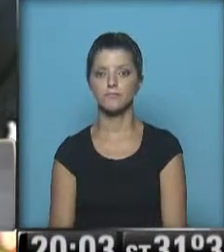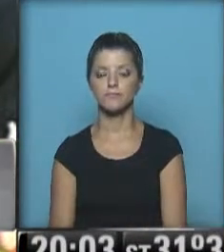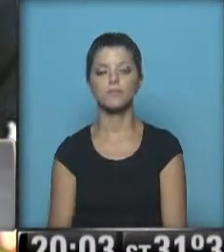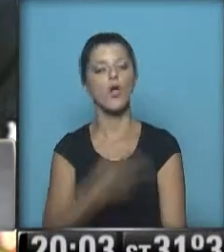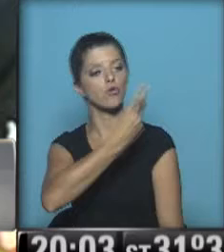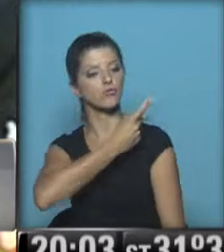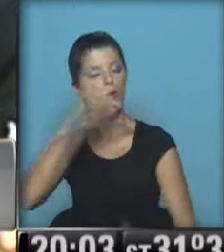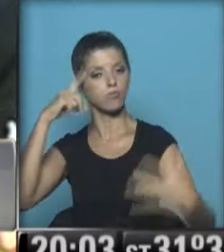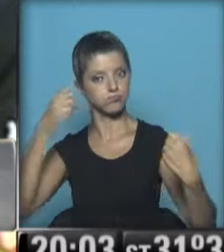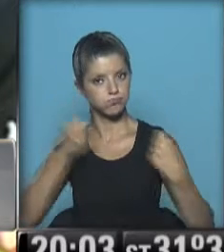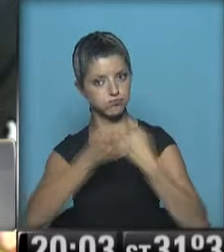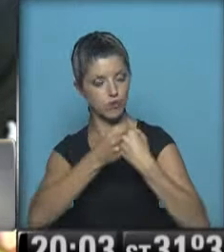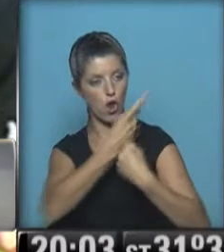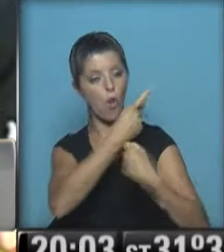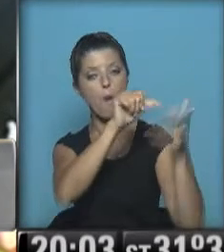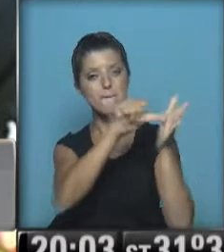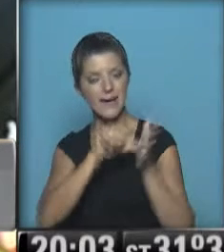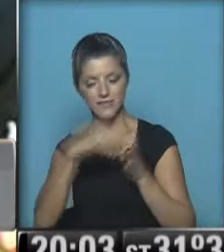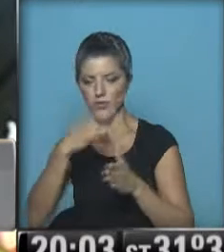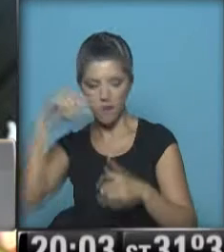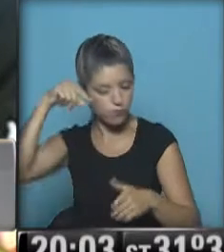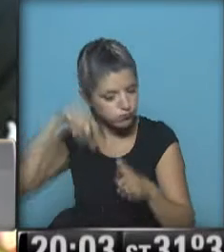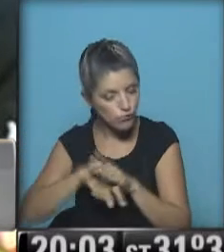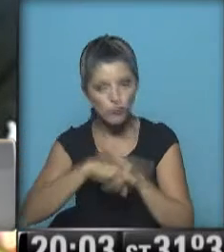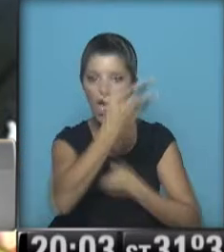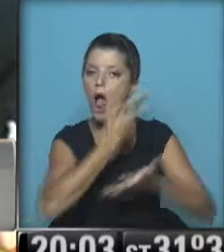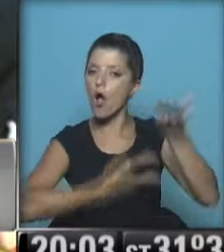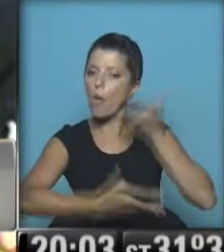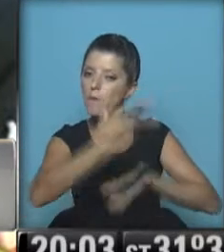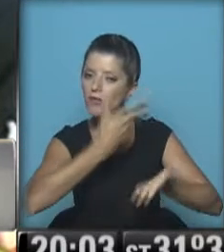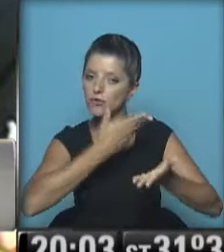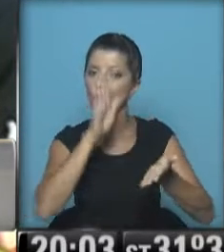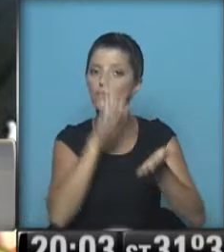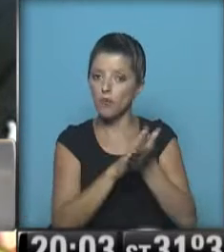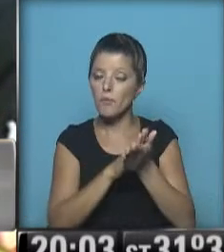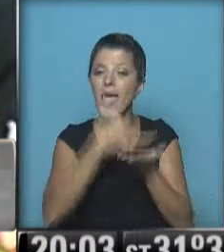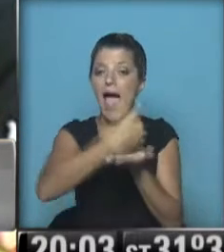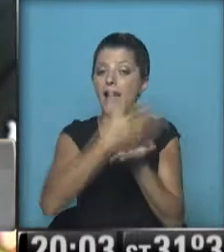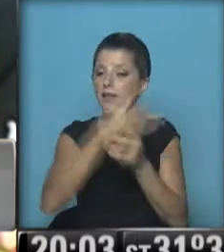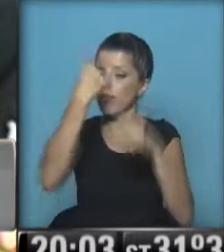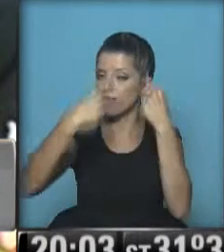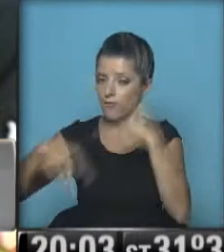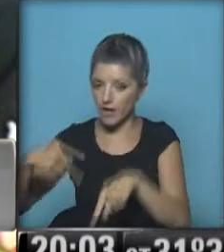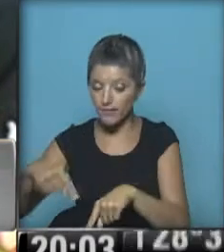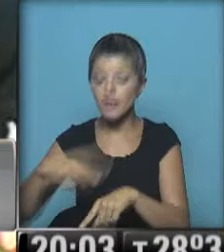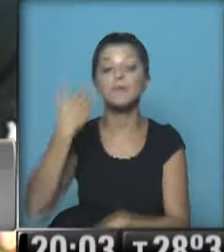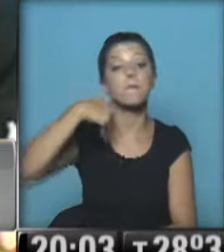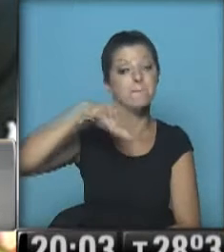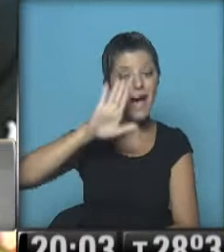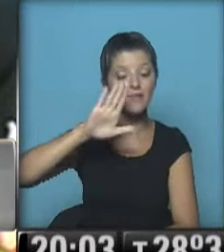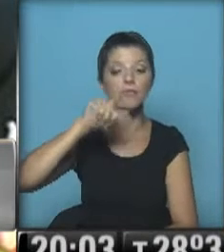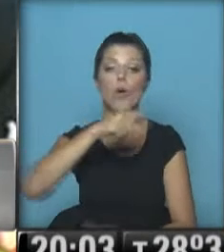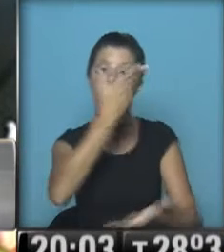Coincidimos en que ambas partes deben profundizar la cooperación sustancial en las diversas áreas, en especial